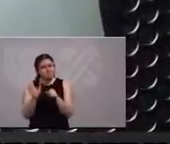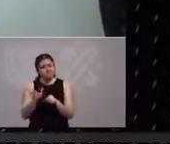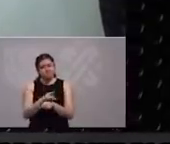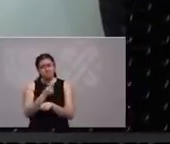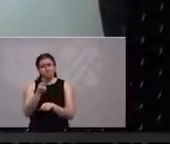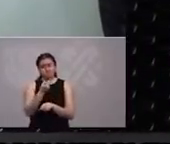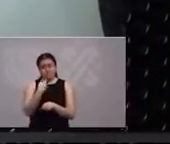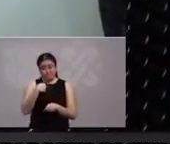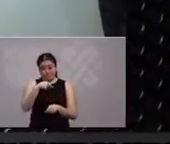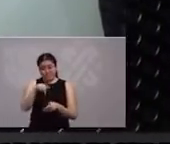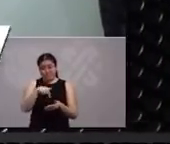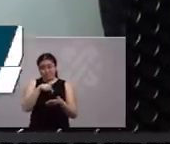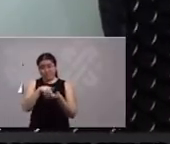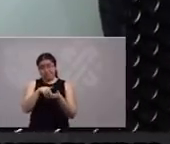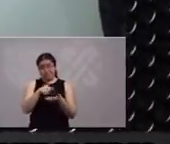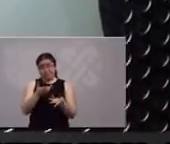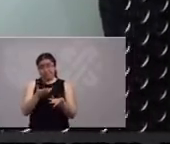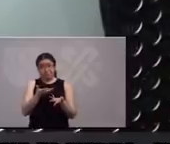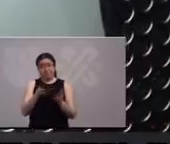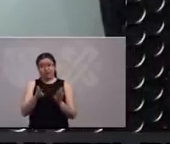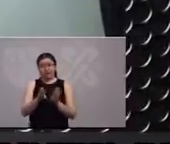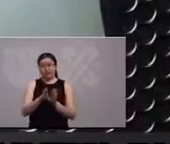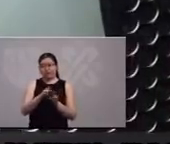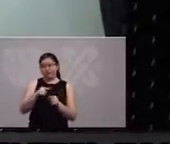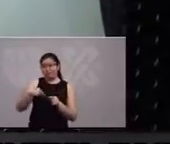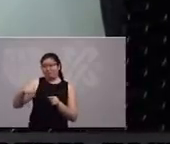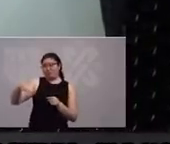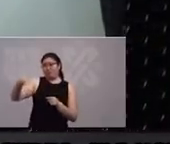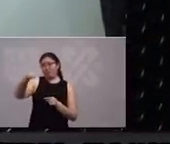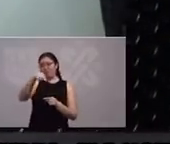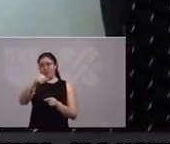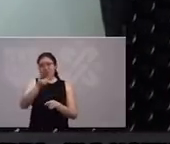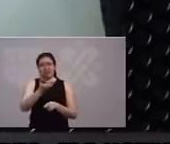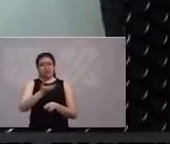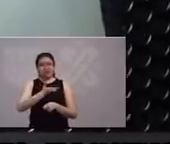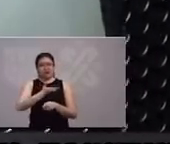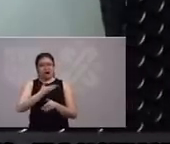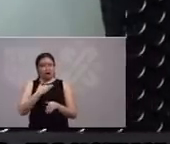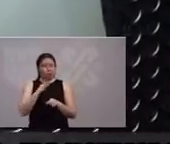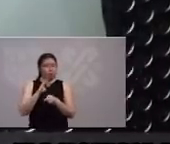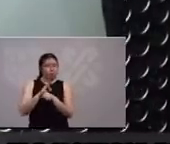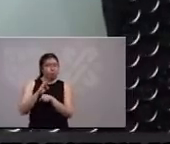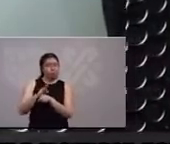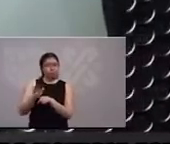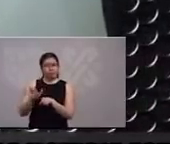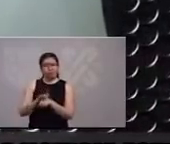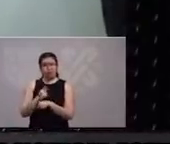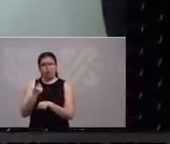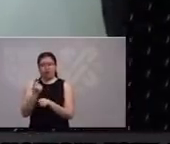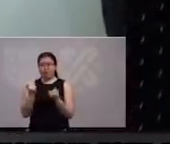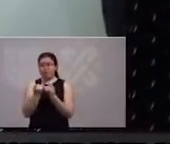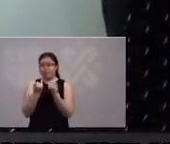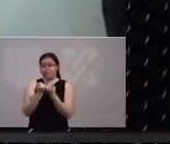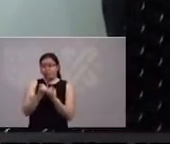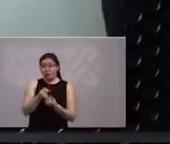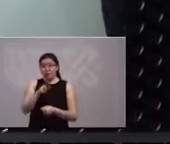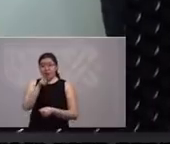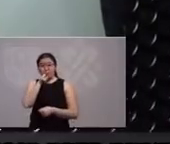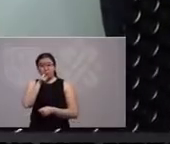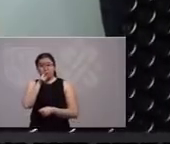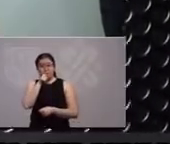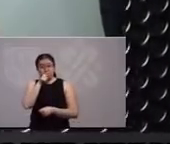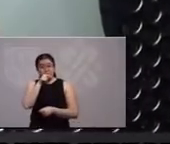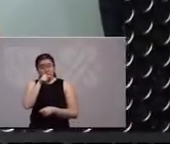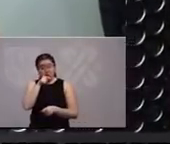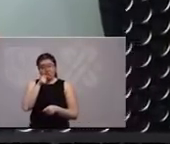decidimos resguardar alrededor del primer cuadro y por qué hay una presencia policial muy importante el día de